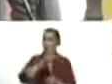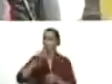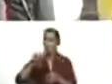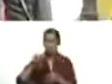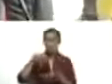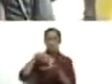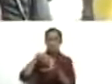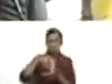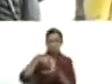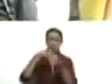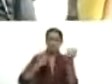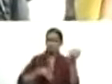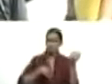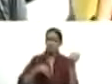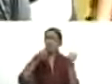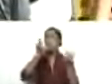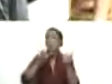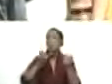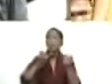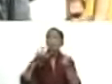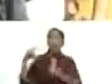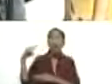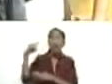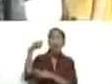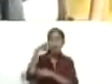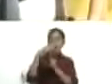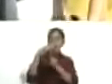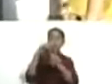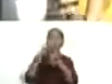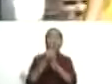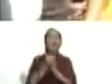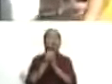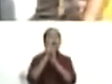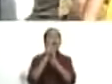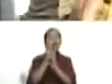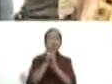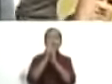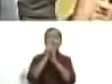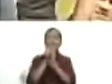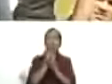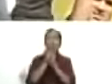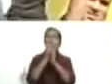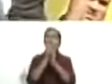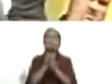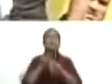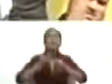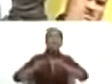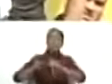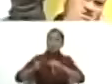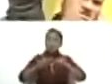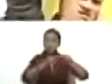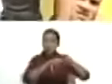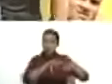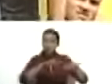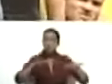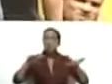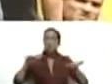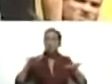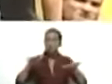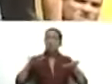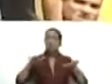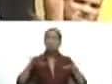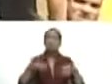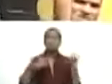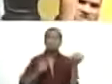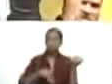cuando monta en el avión para ir a bombardear a los niños de Vietnam, para